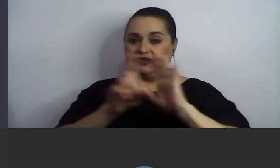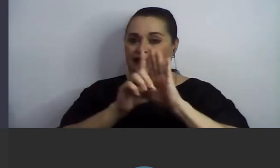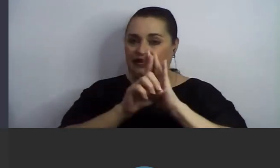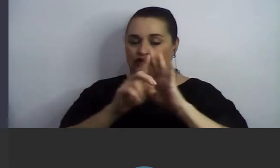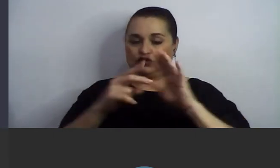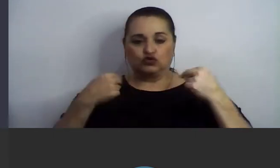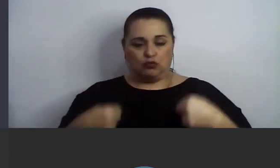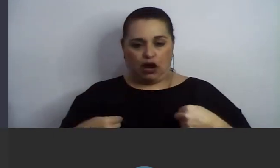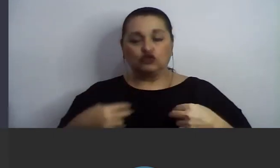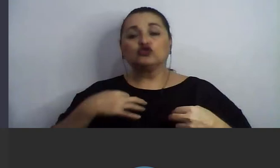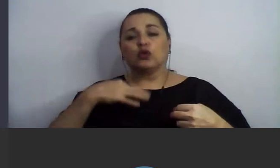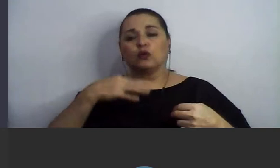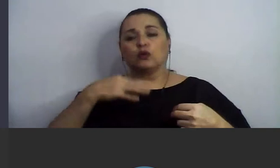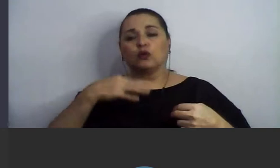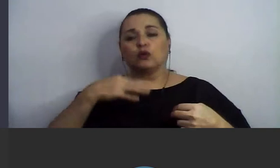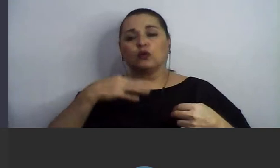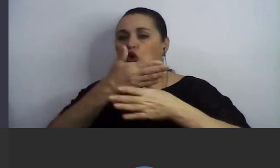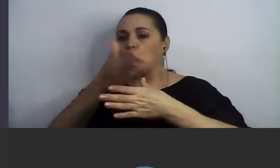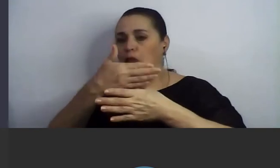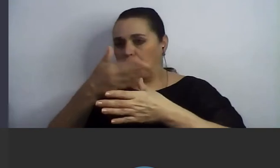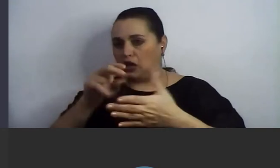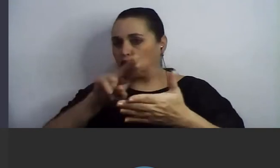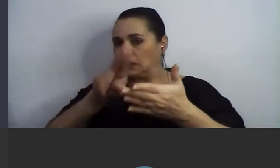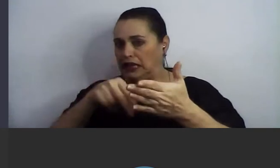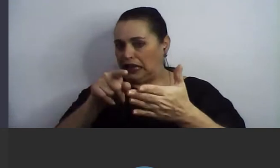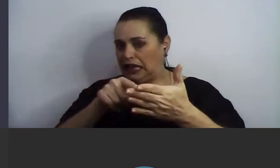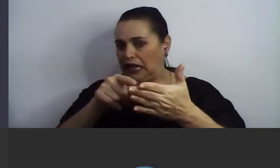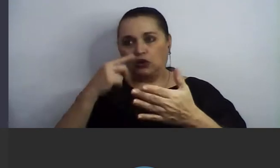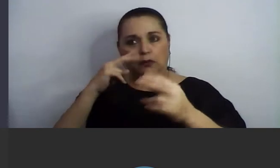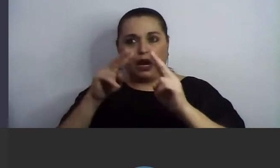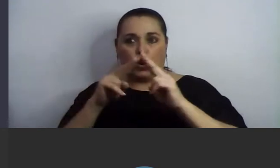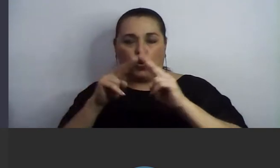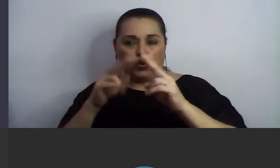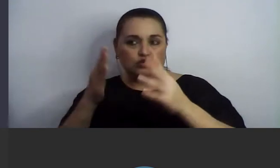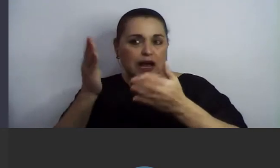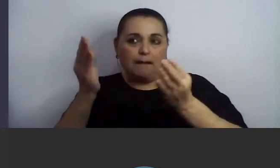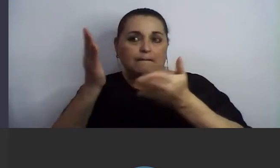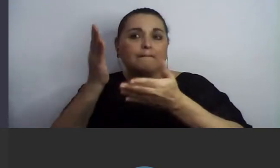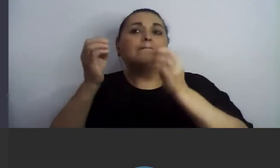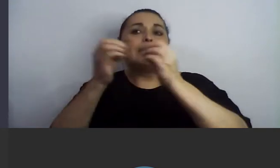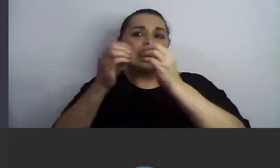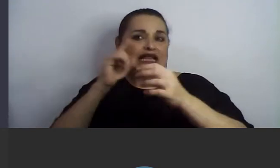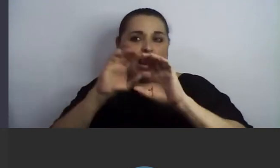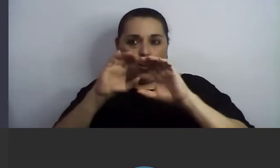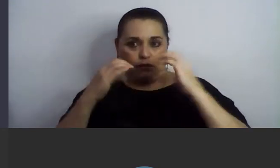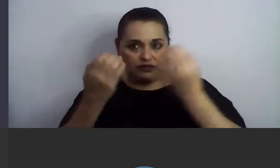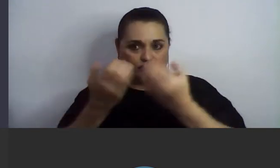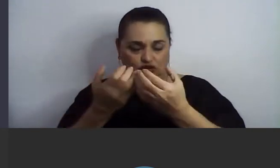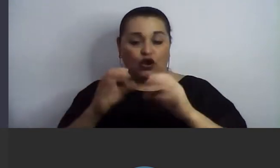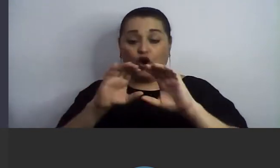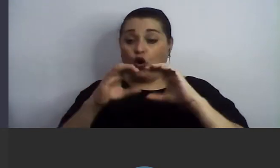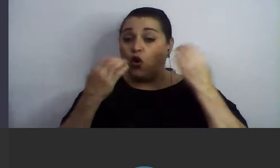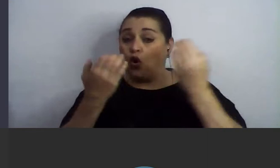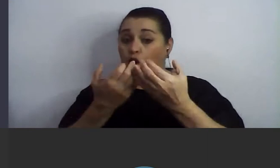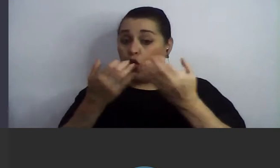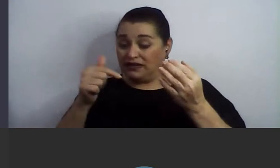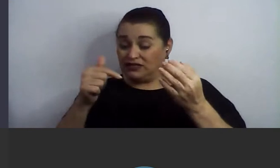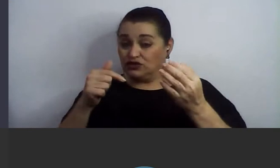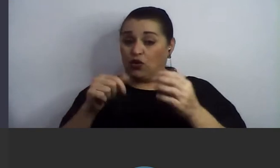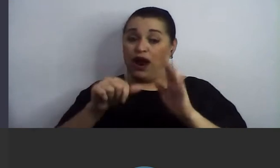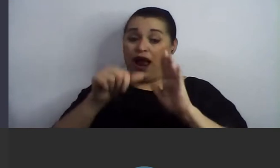Con gusto puedo compartir el decreto, bueno, si le interesa conocer un poco más de la comisión, esta comisión en su